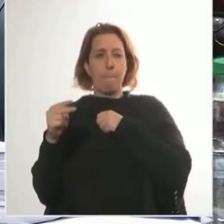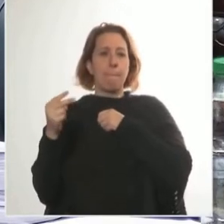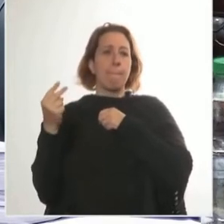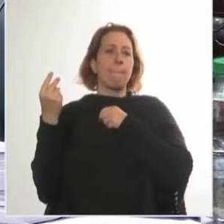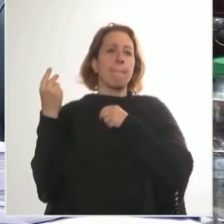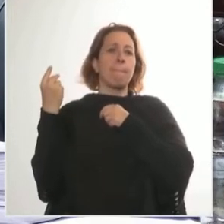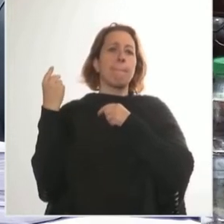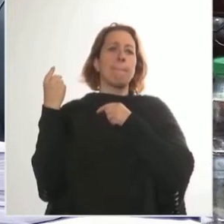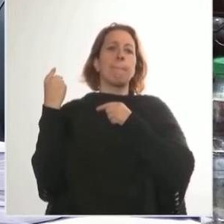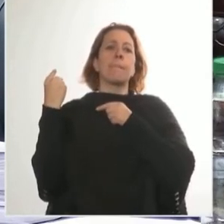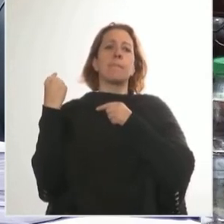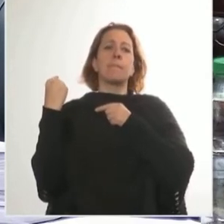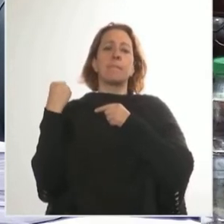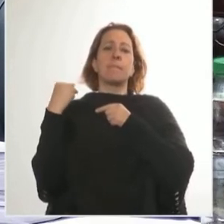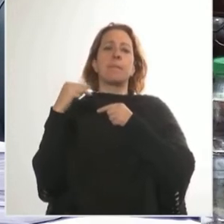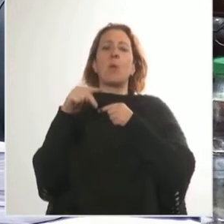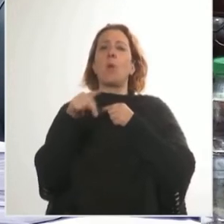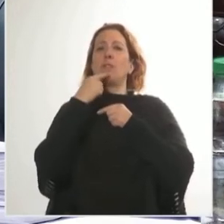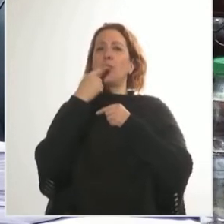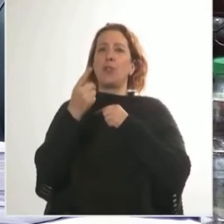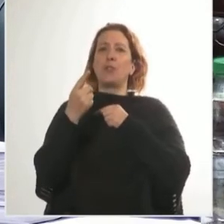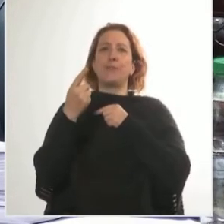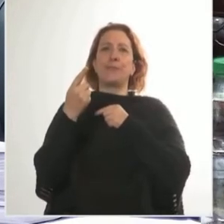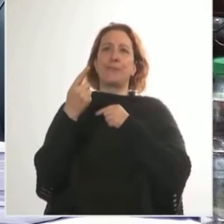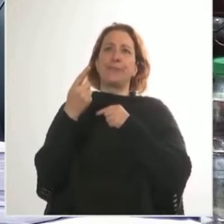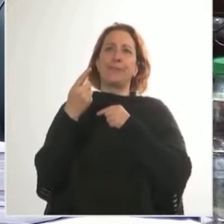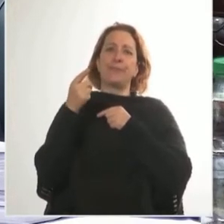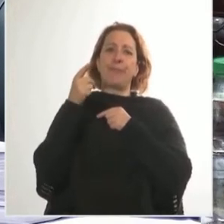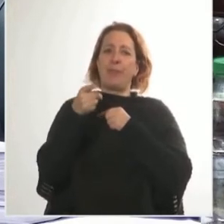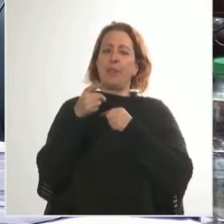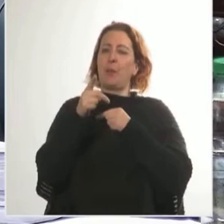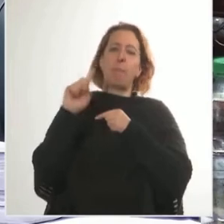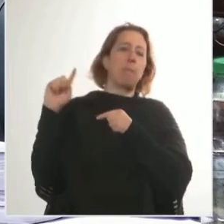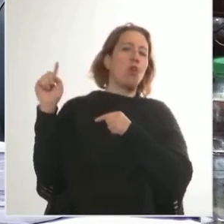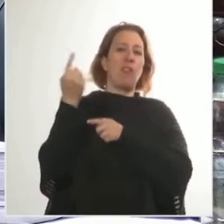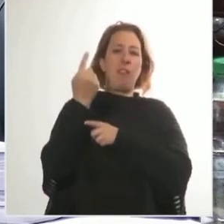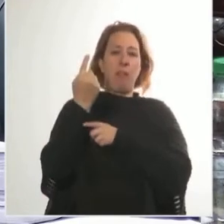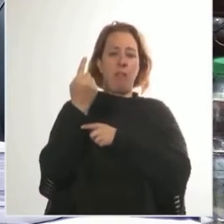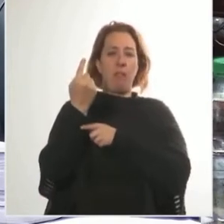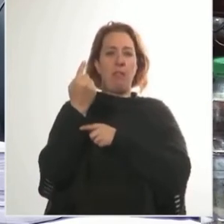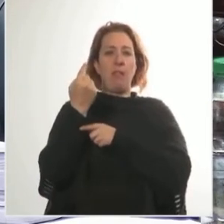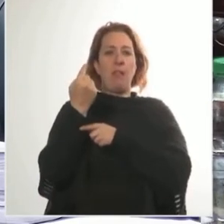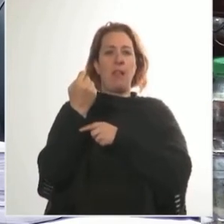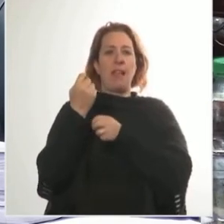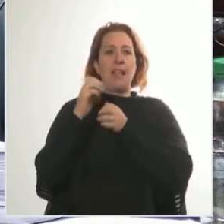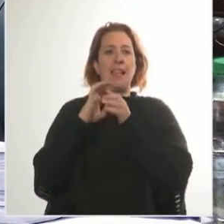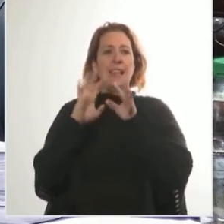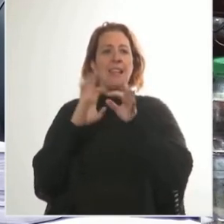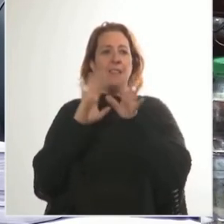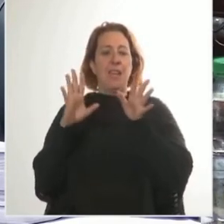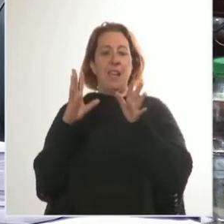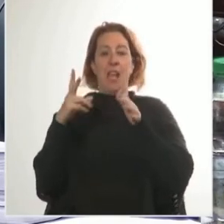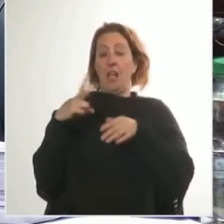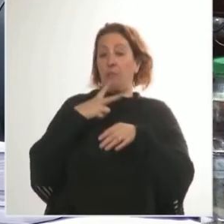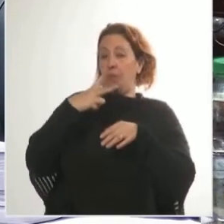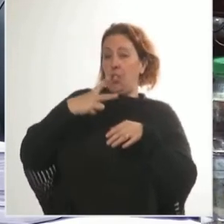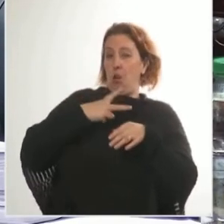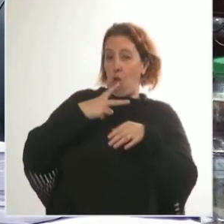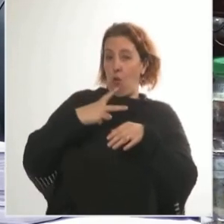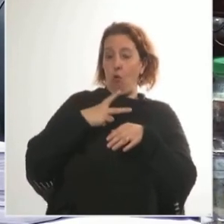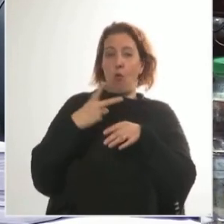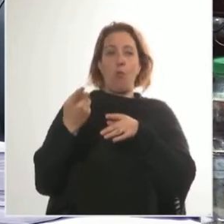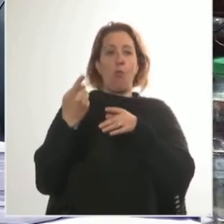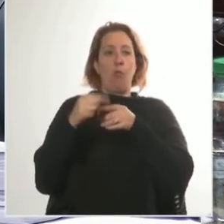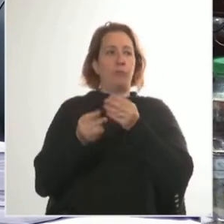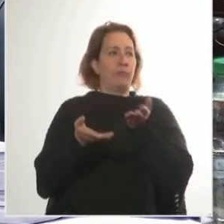inicio de su gobierno, cuando dejó en claro que su prioridad estaba en liberarle las trabas a los malla oro, en